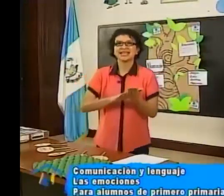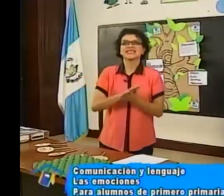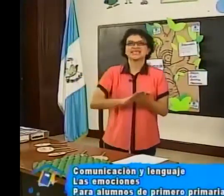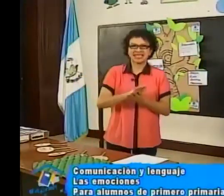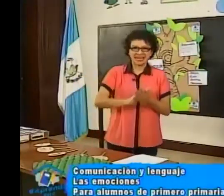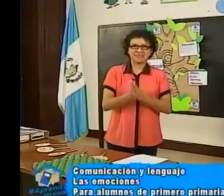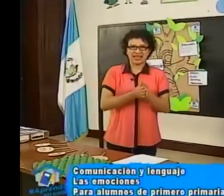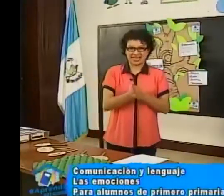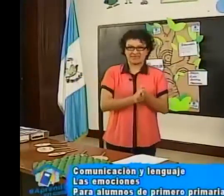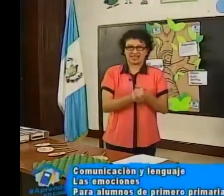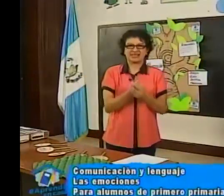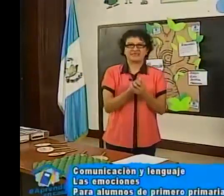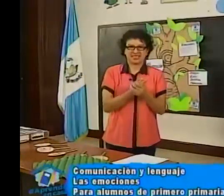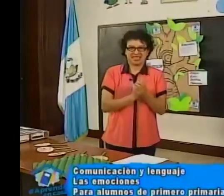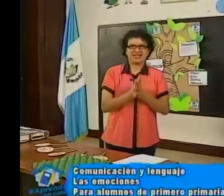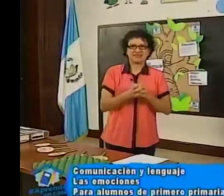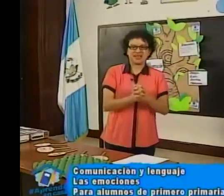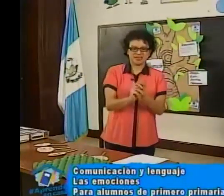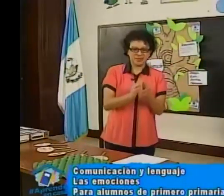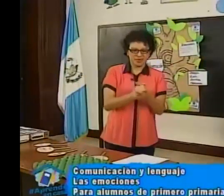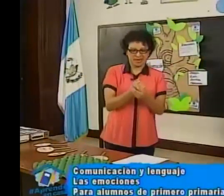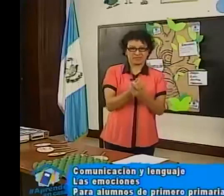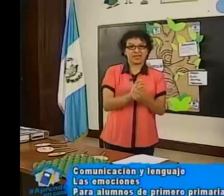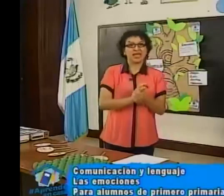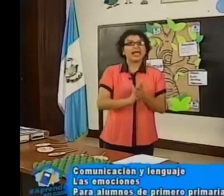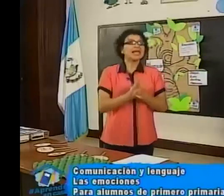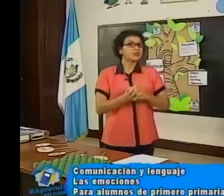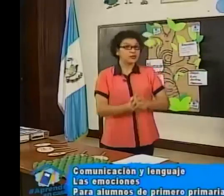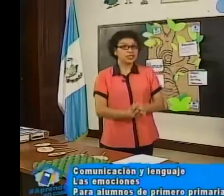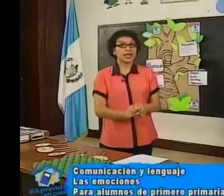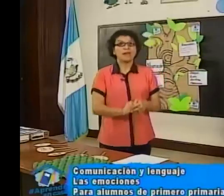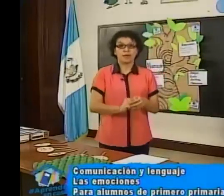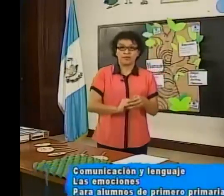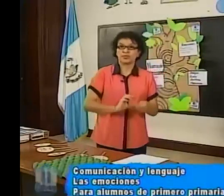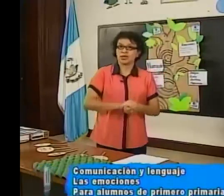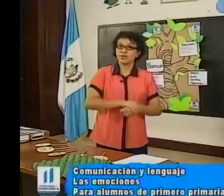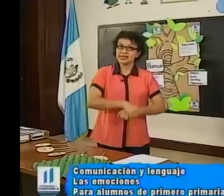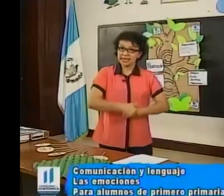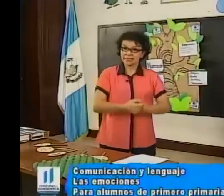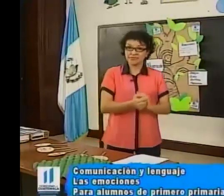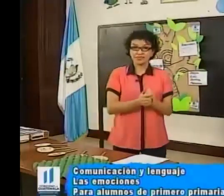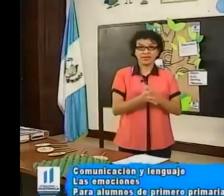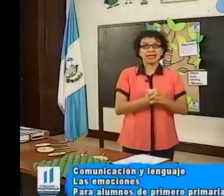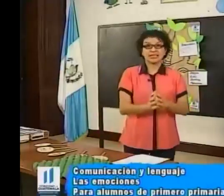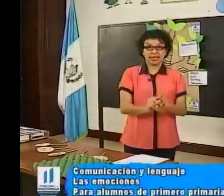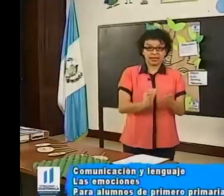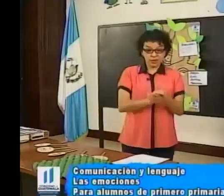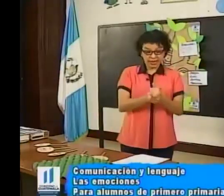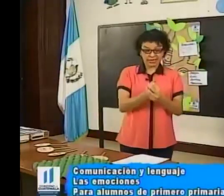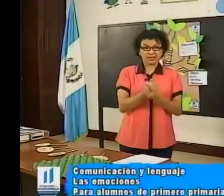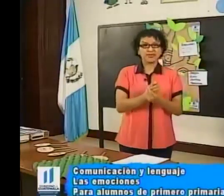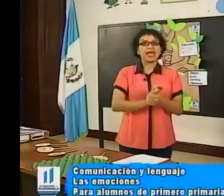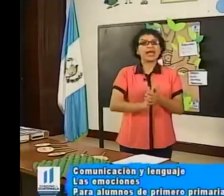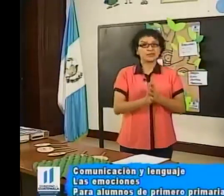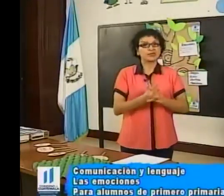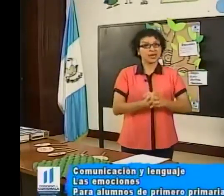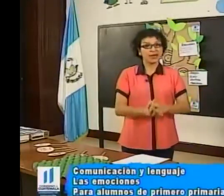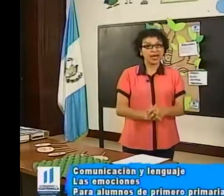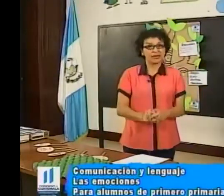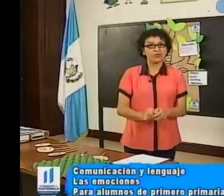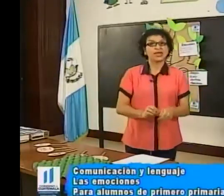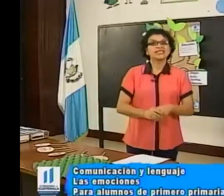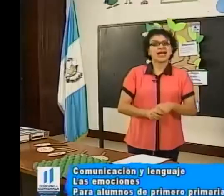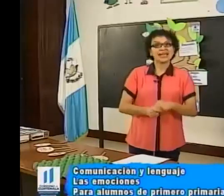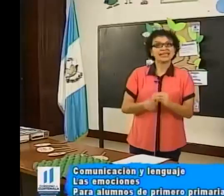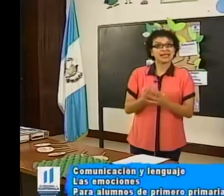estén siempre limpias. Sí, muy bien. Entonces, vamos a comenzar. Si recuerdas, hemos